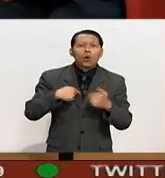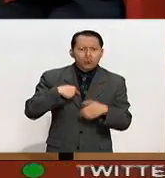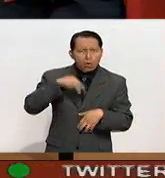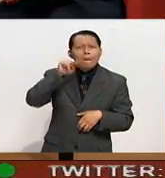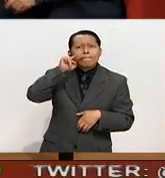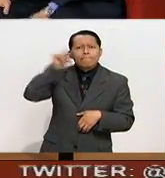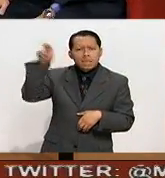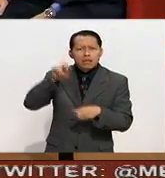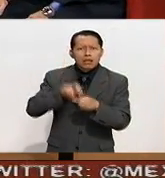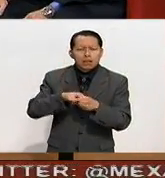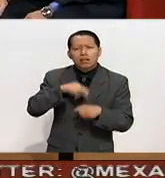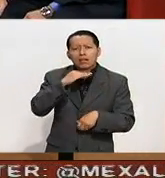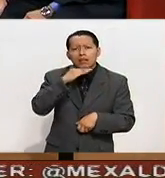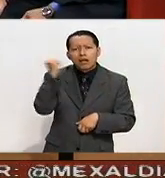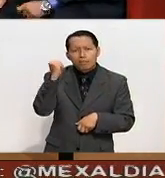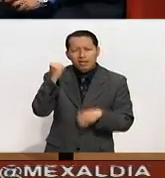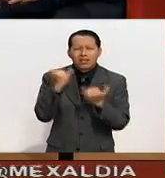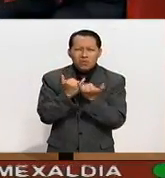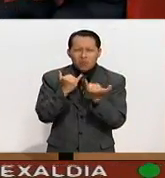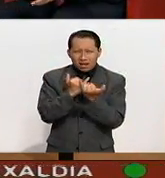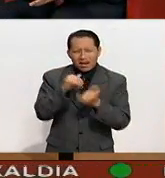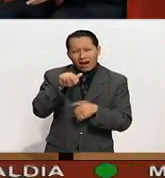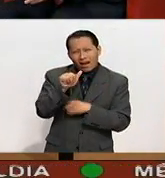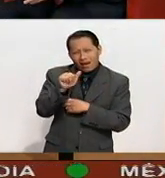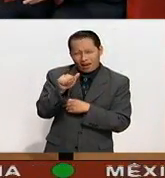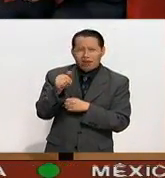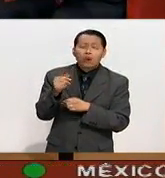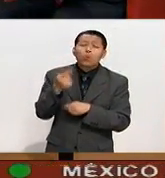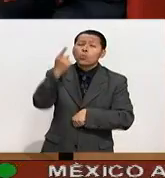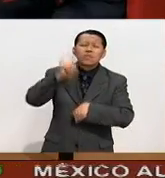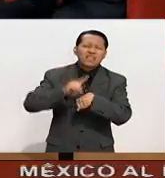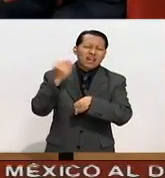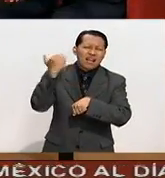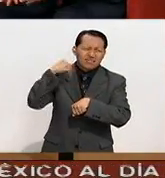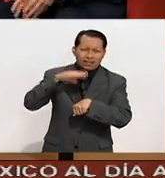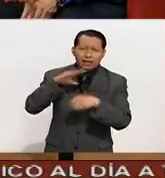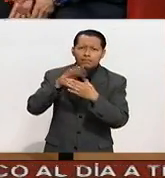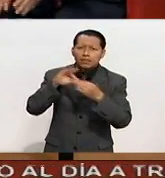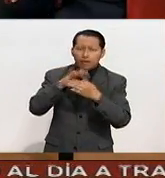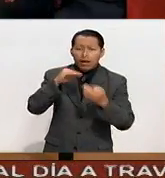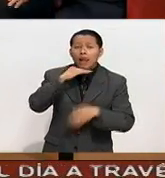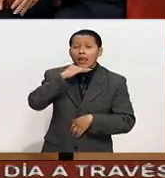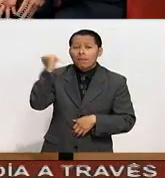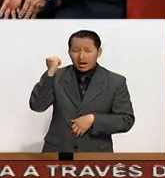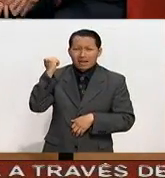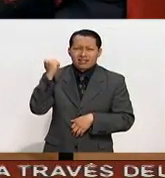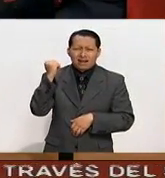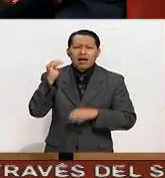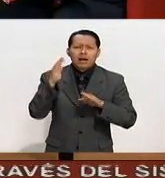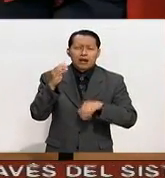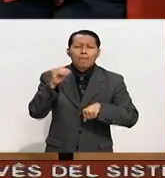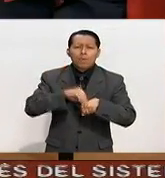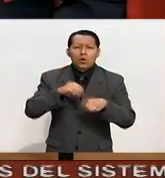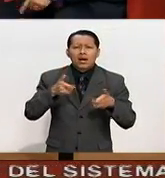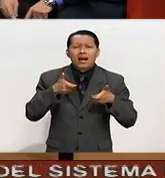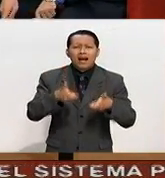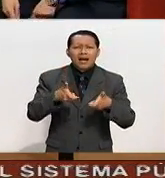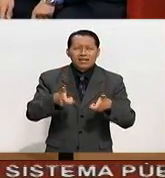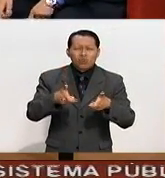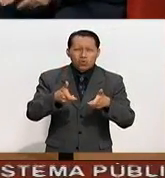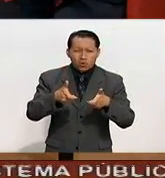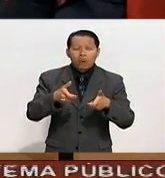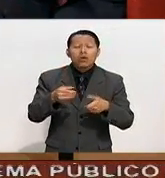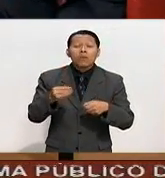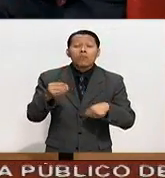Ana Cristina Olvera, nuestra especialista en redes, alguna vez nos trajo ese reportaje, que ya en Alemania han puesto en algunas calles, paso cebra,